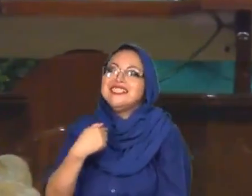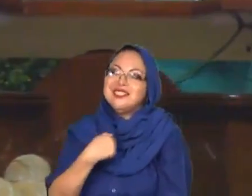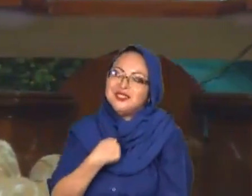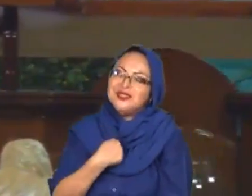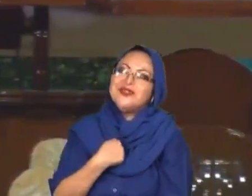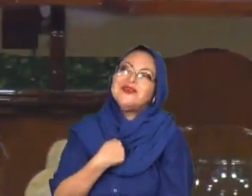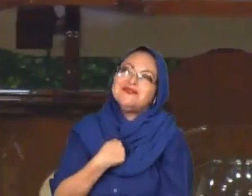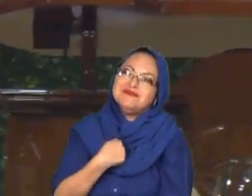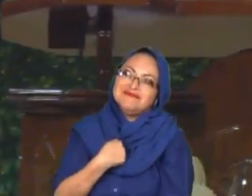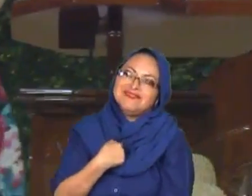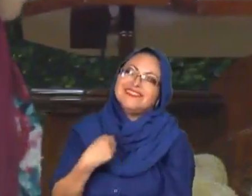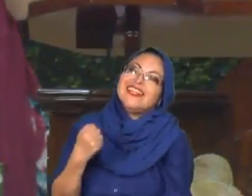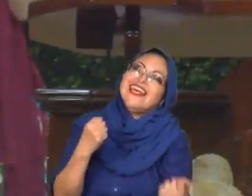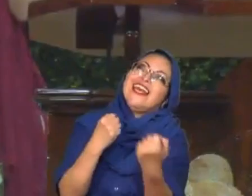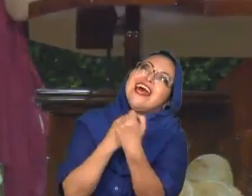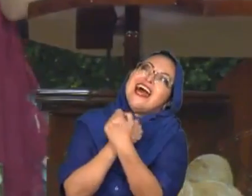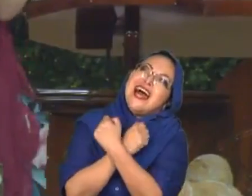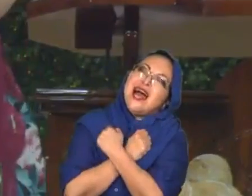Te